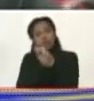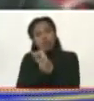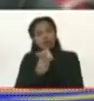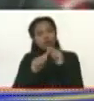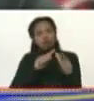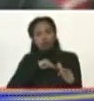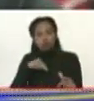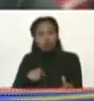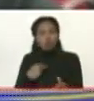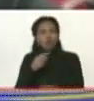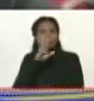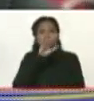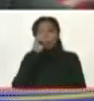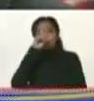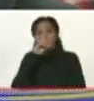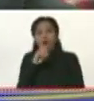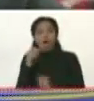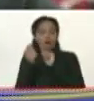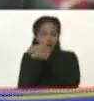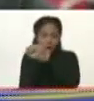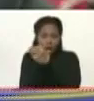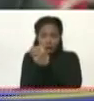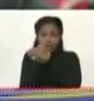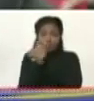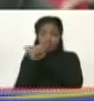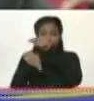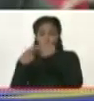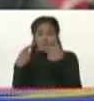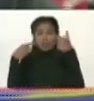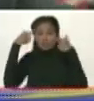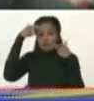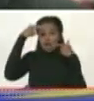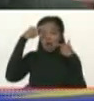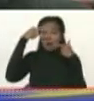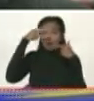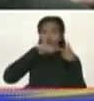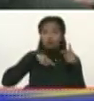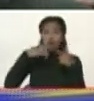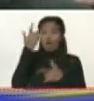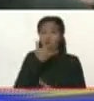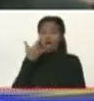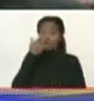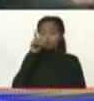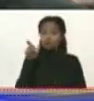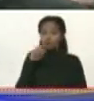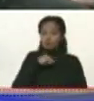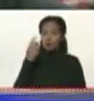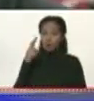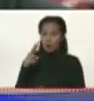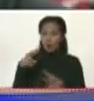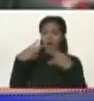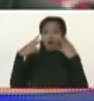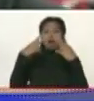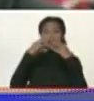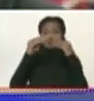esclavitud. A partir de Chávez, los afrodescendientes fuimos visibles.